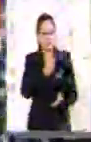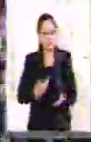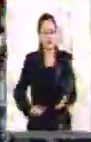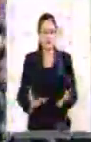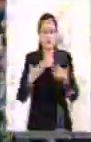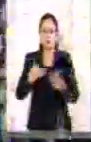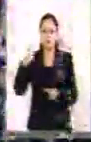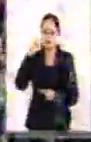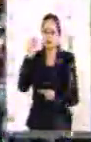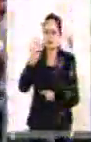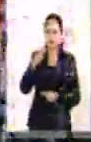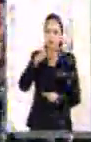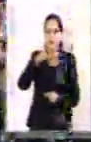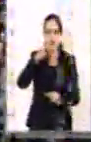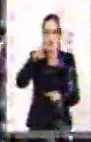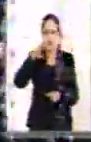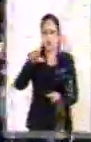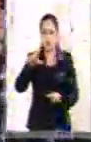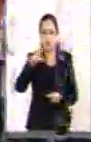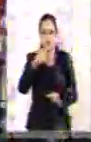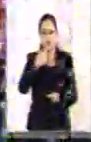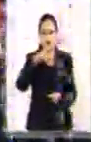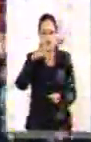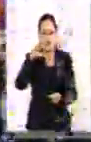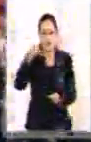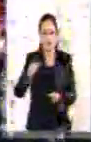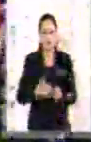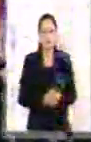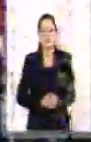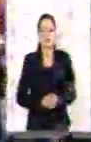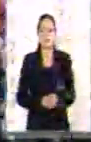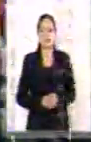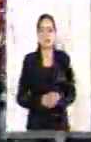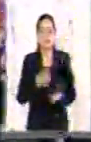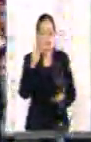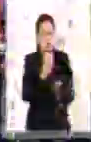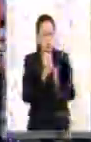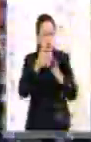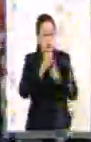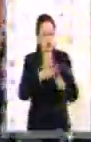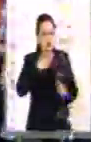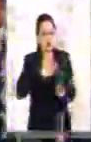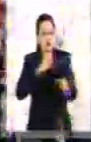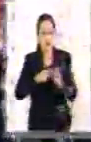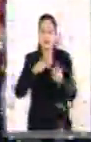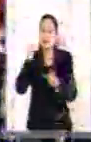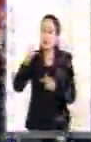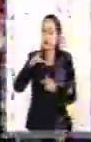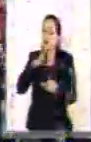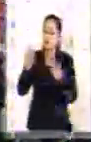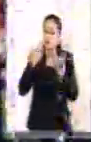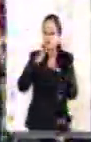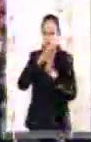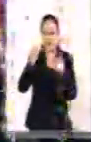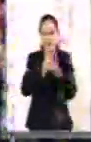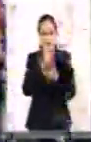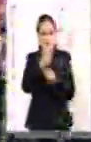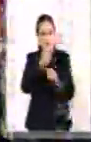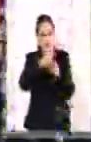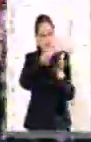En el escaño del senador Raúl Gracia. No solamente es la Comisión de Justicia, también es la Comisión de Estudios Legislativos Primera, que